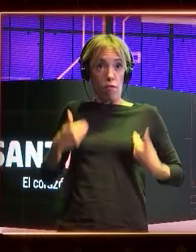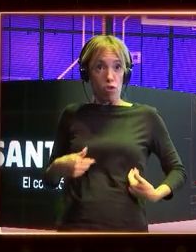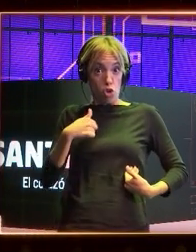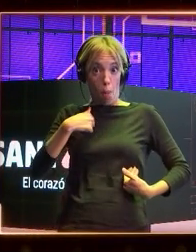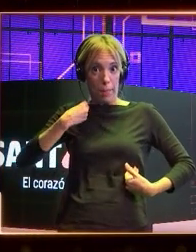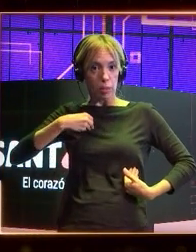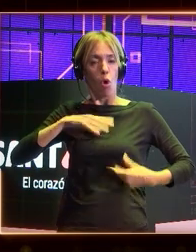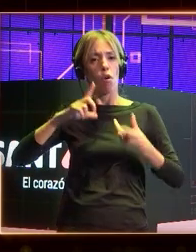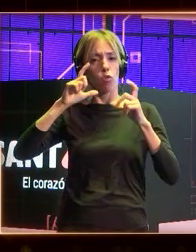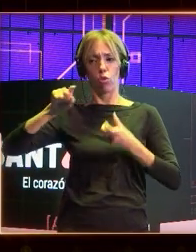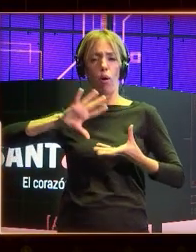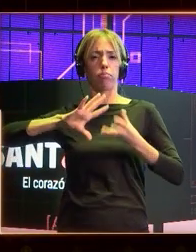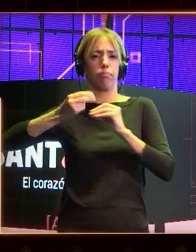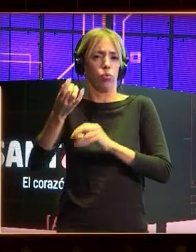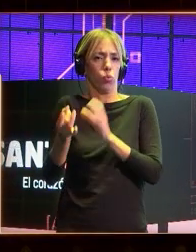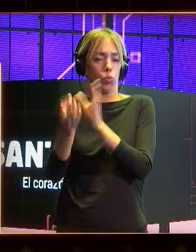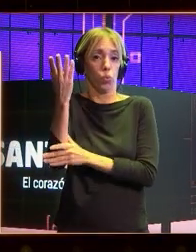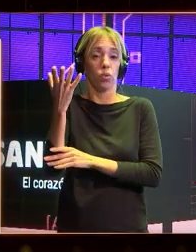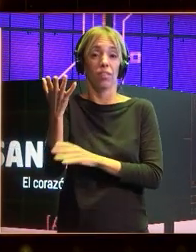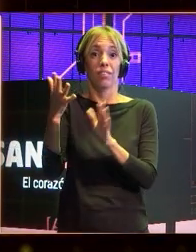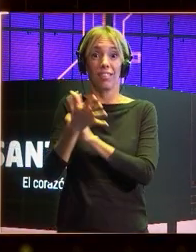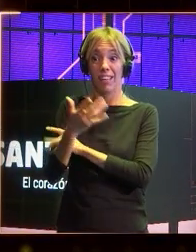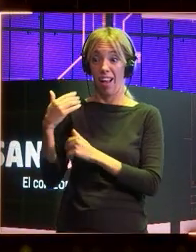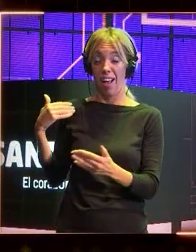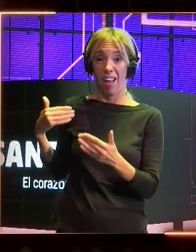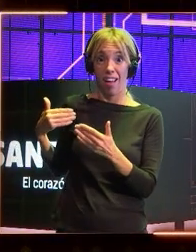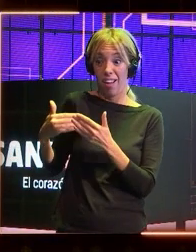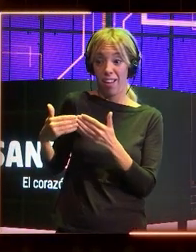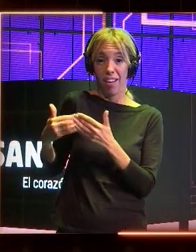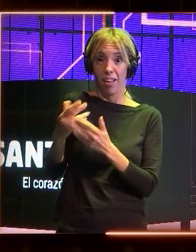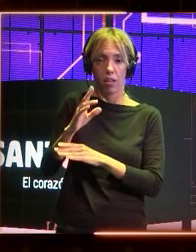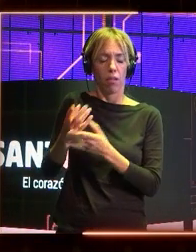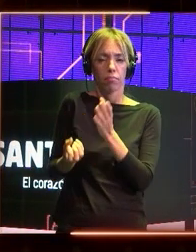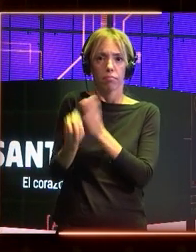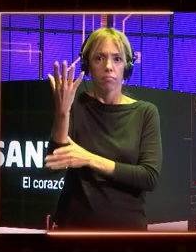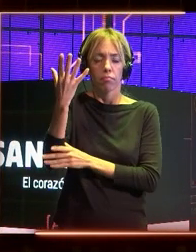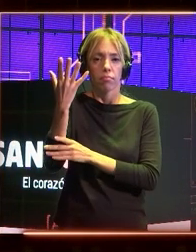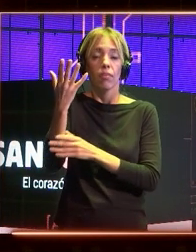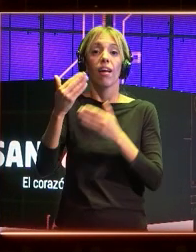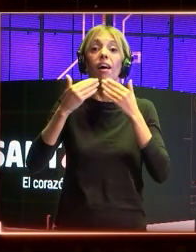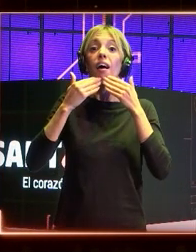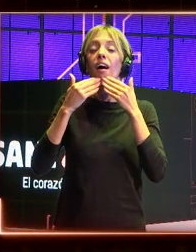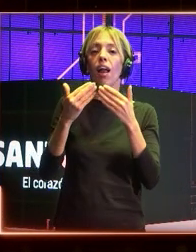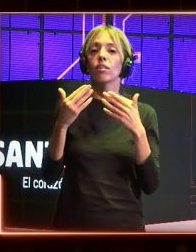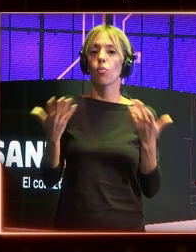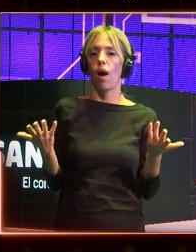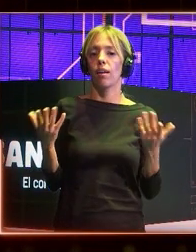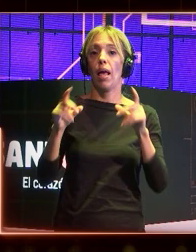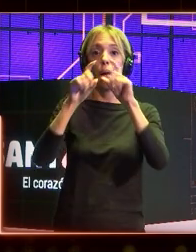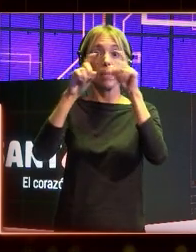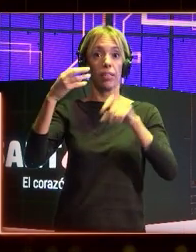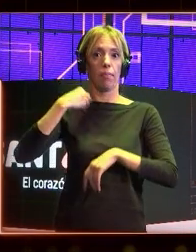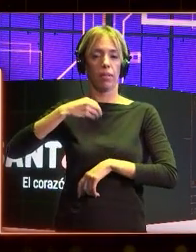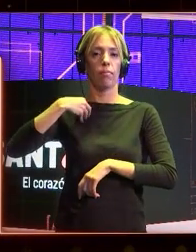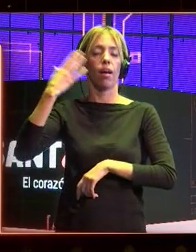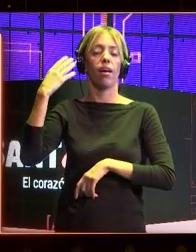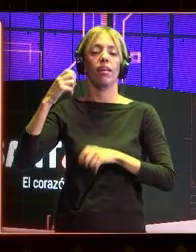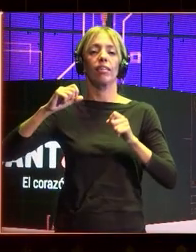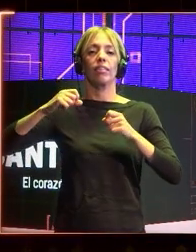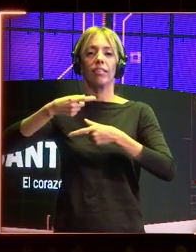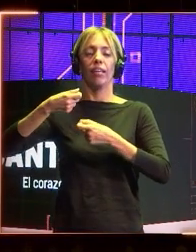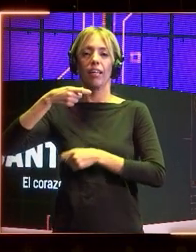vale Esto es lo que hemos ganado en los últimos años y si esto H ganado ha sido gracias a la misma empresa que desarrolló chat